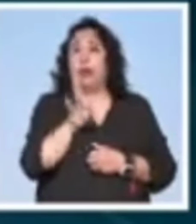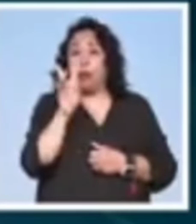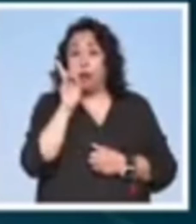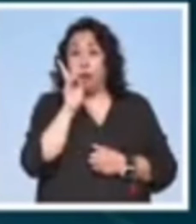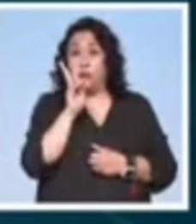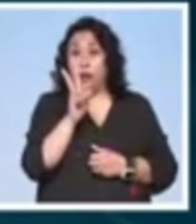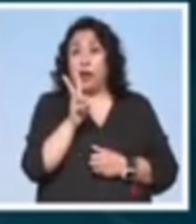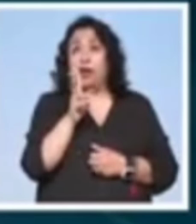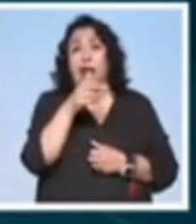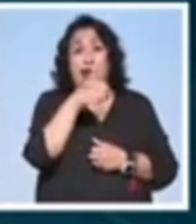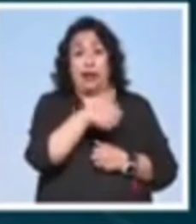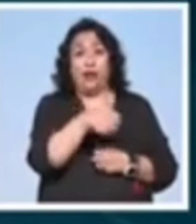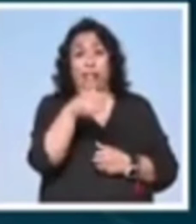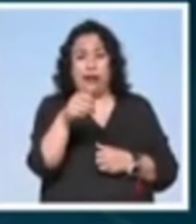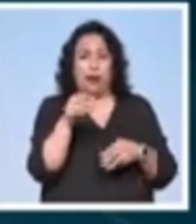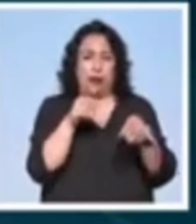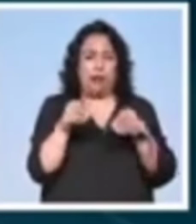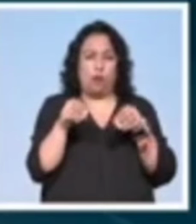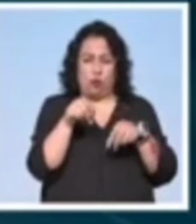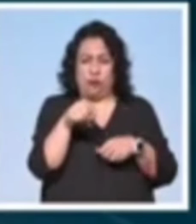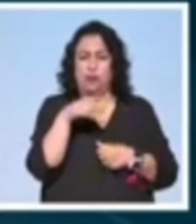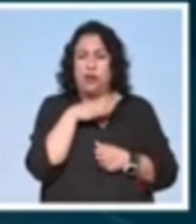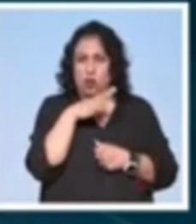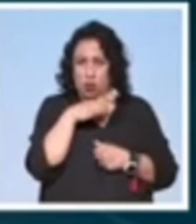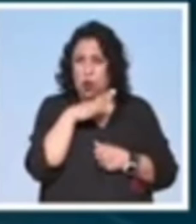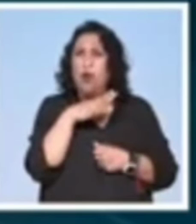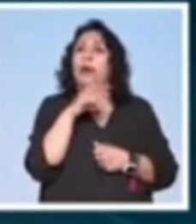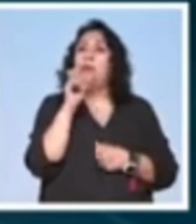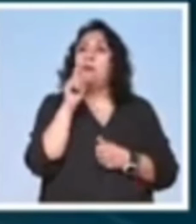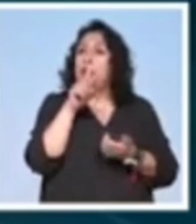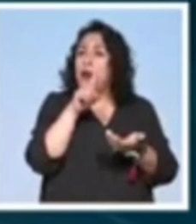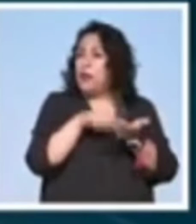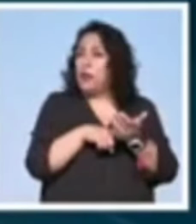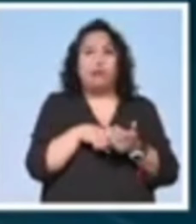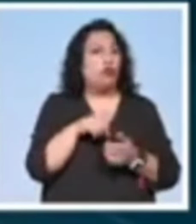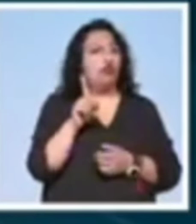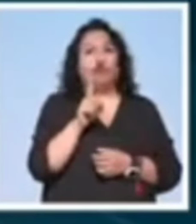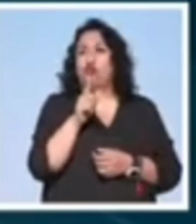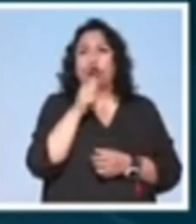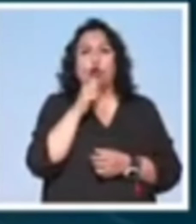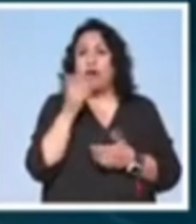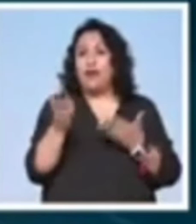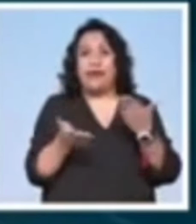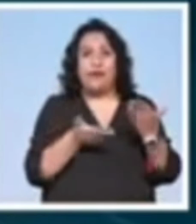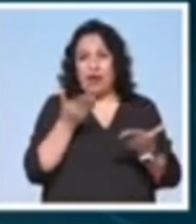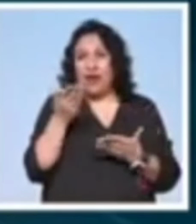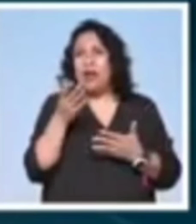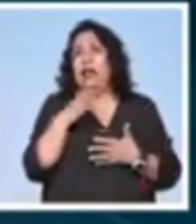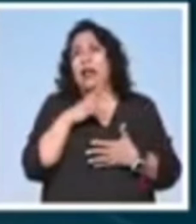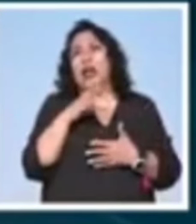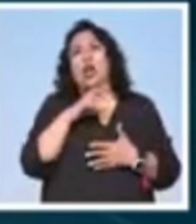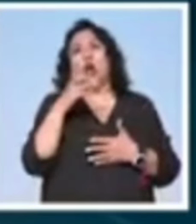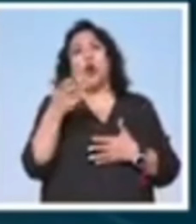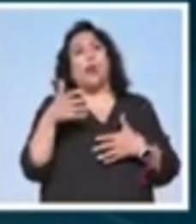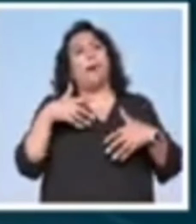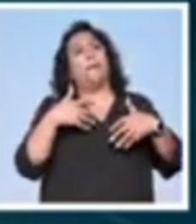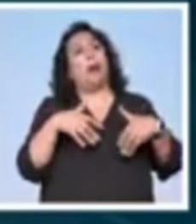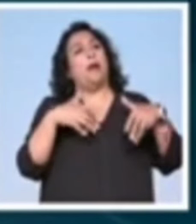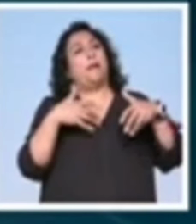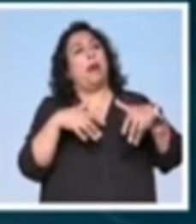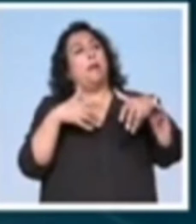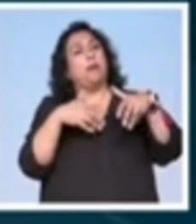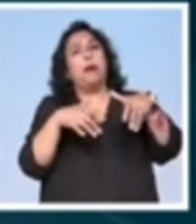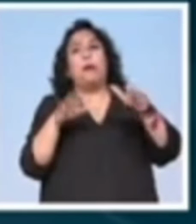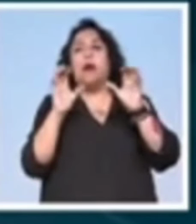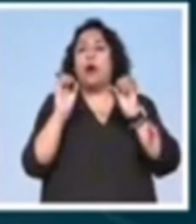ver que cada uno de los movimientos que están ahí, incluyendo aquellos en los cuales no se está bailando porque se está haciendo una procesión, o